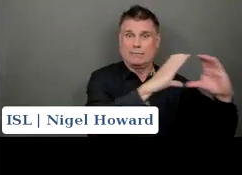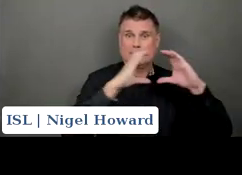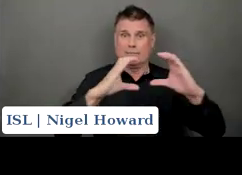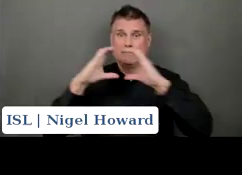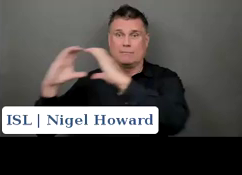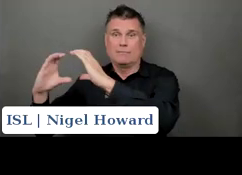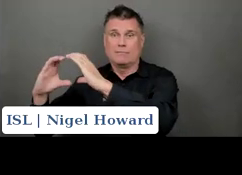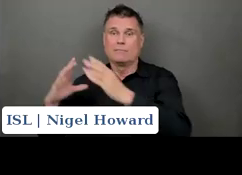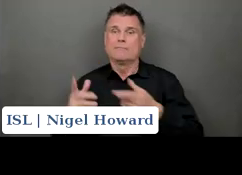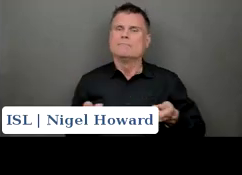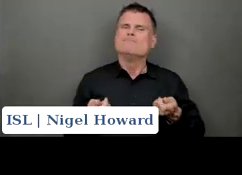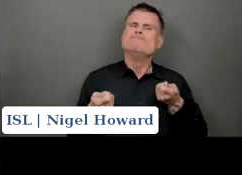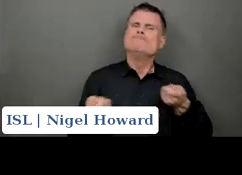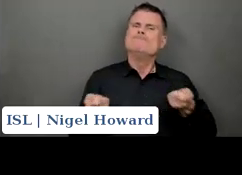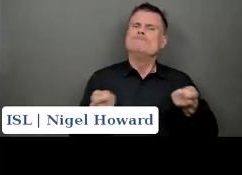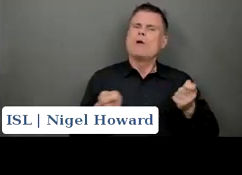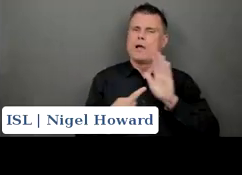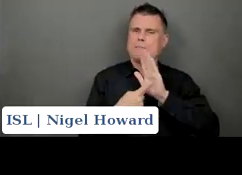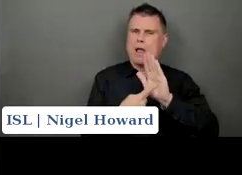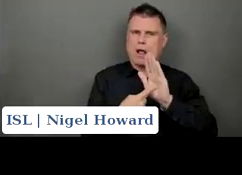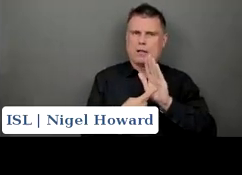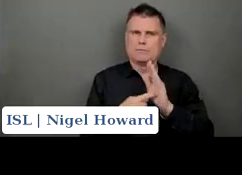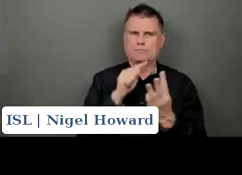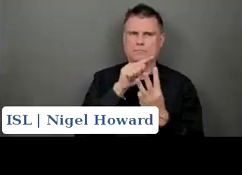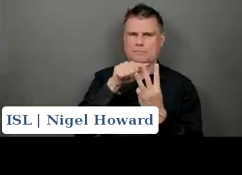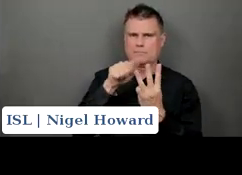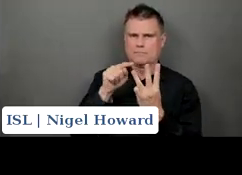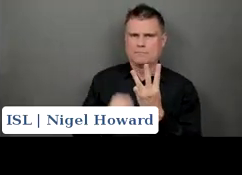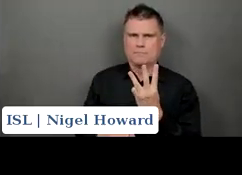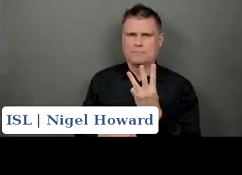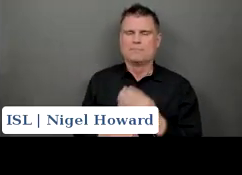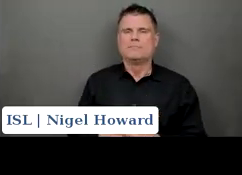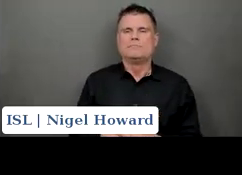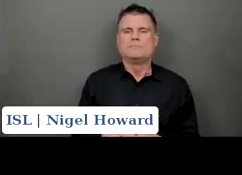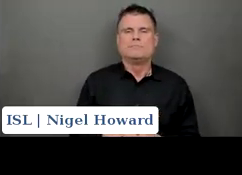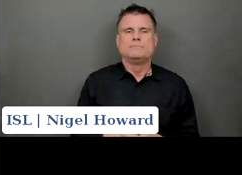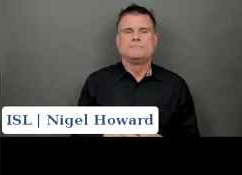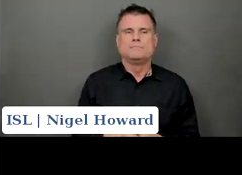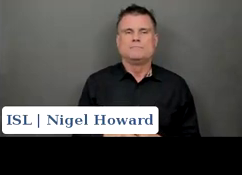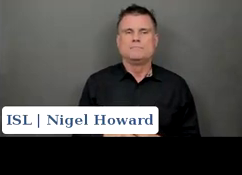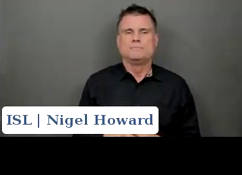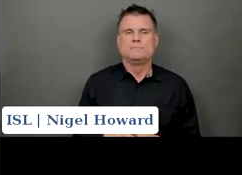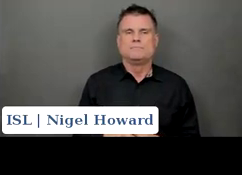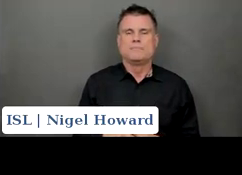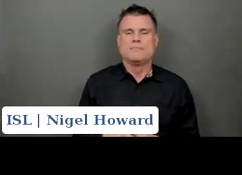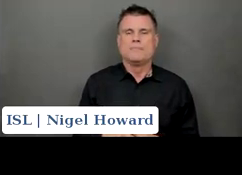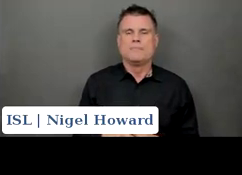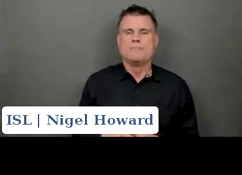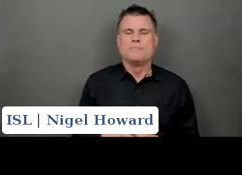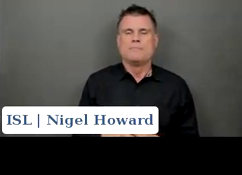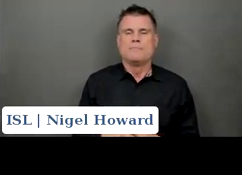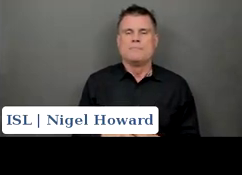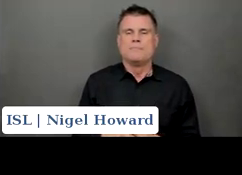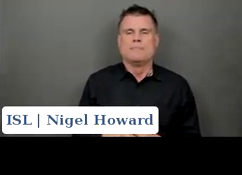y Discapacidad, quien la integro, la Junta Nacional de Cuidados, que mostraré en la siguiente diapositiva todos los